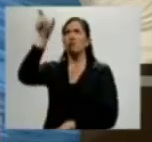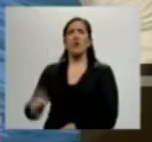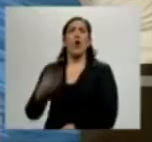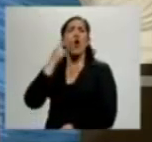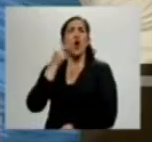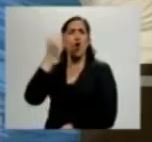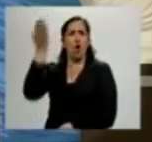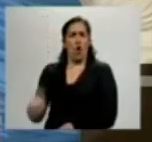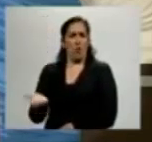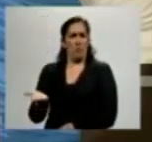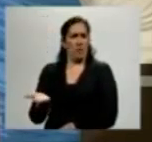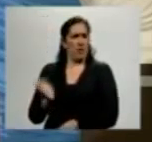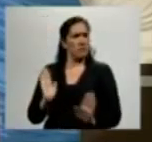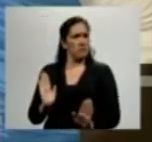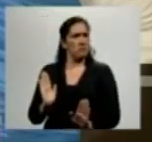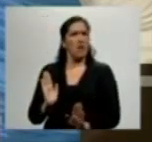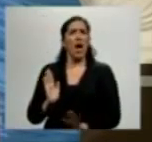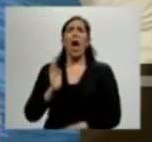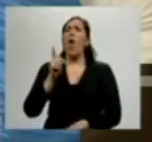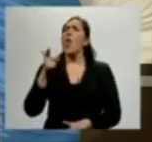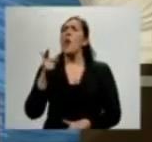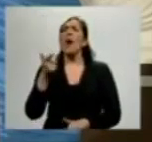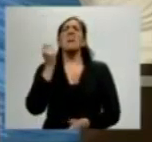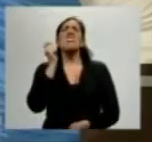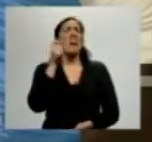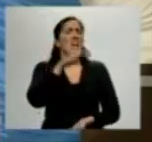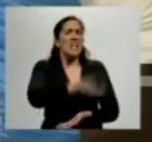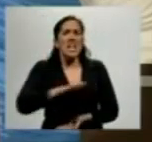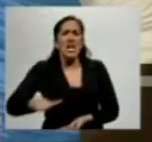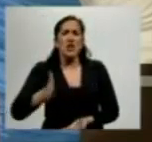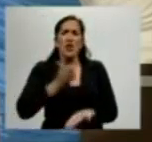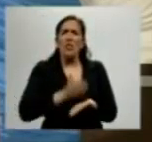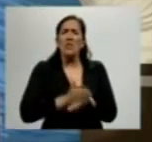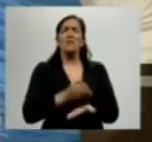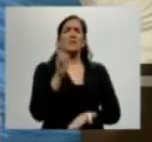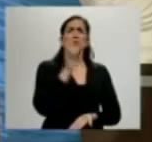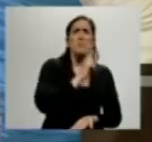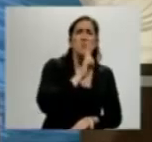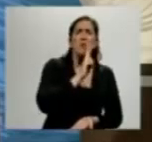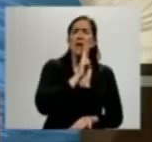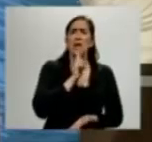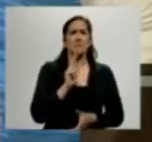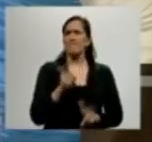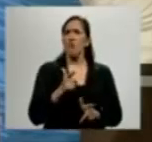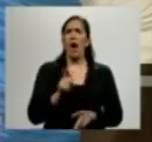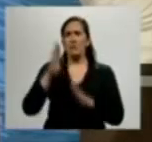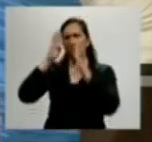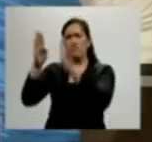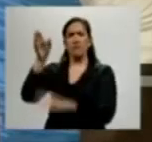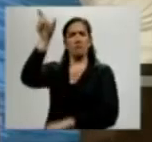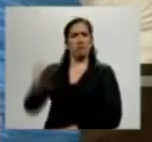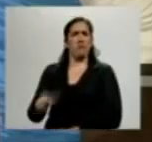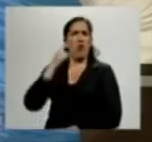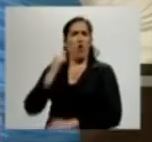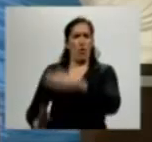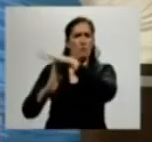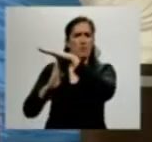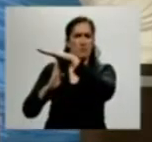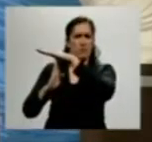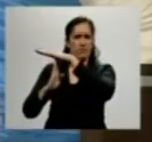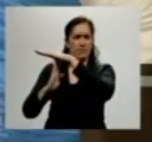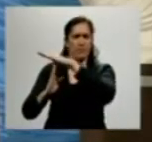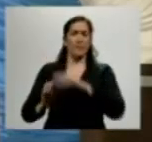género. No existía el niño, no existía la mujer. Y bueno,